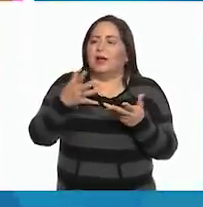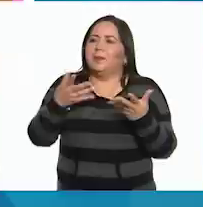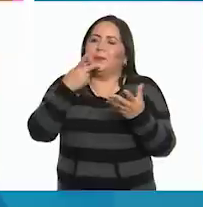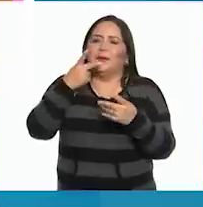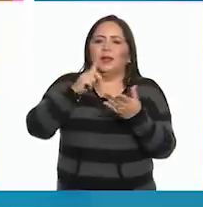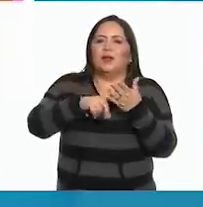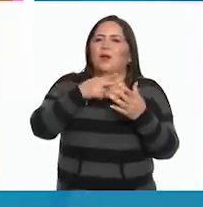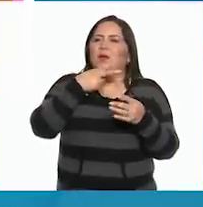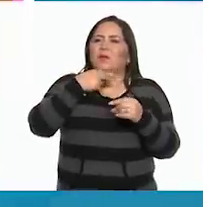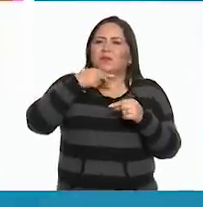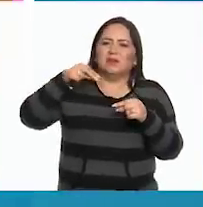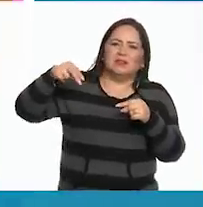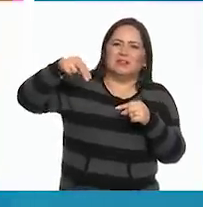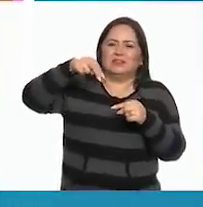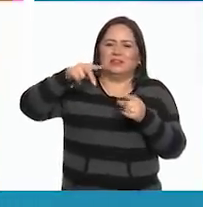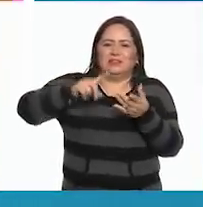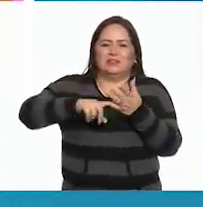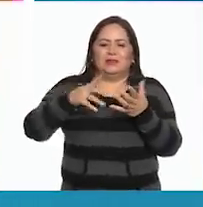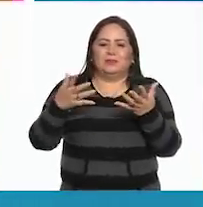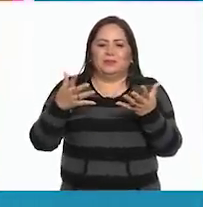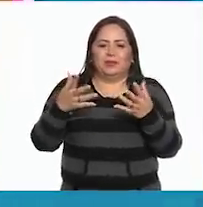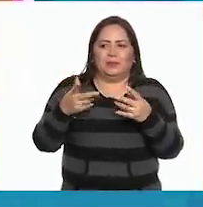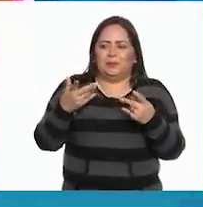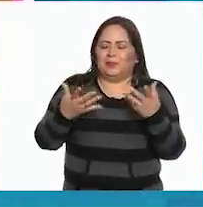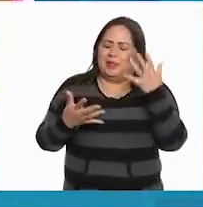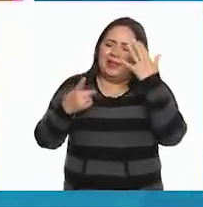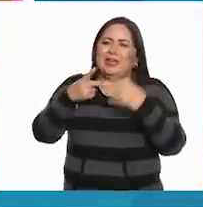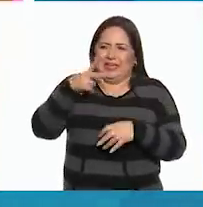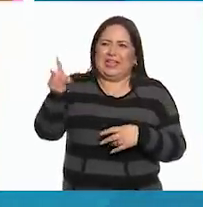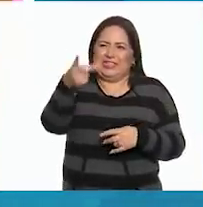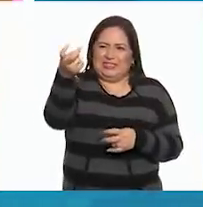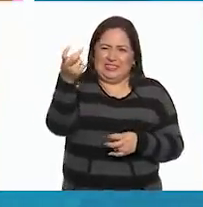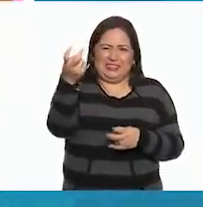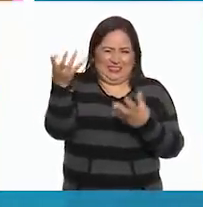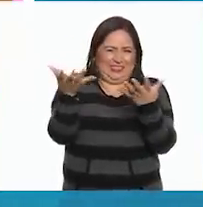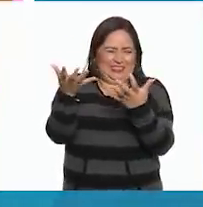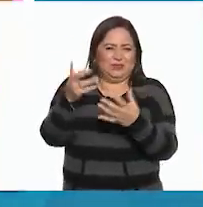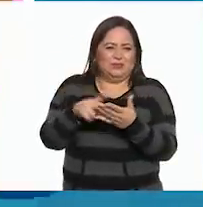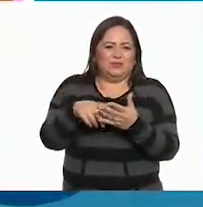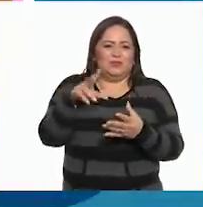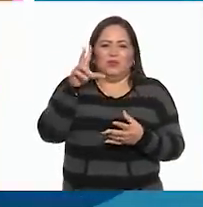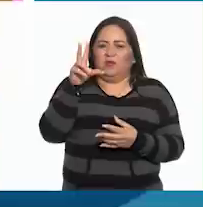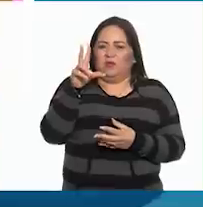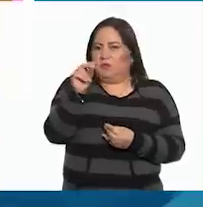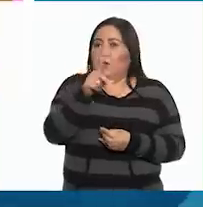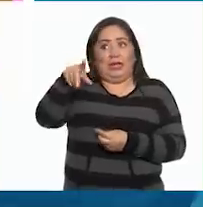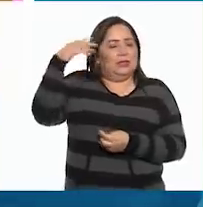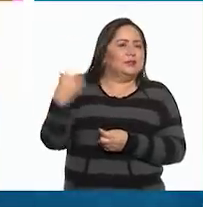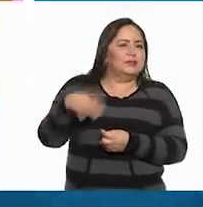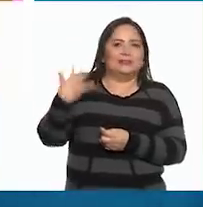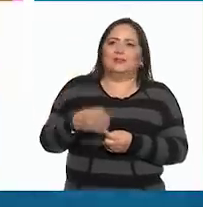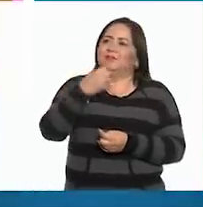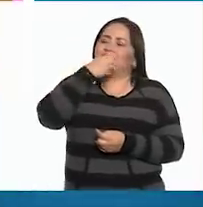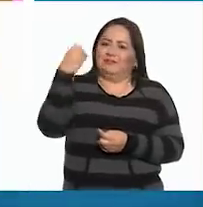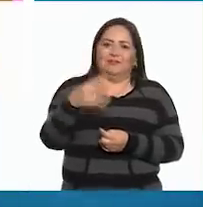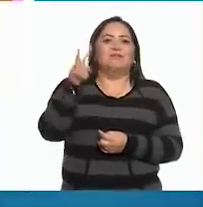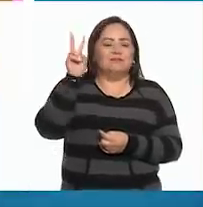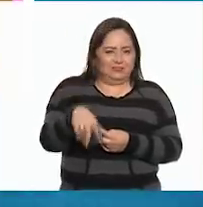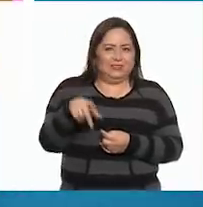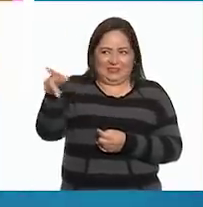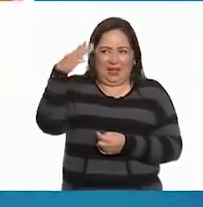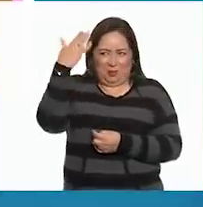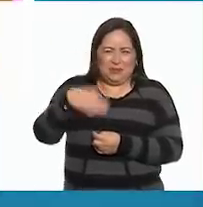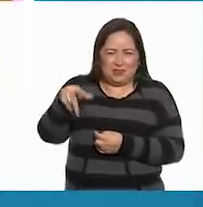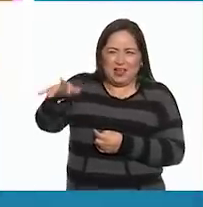el cuate este, ¿no? Que hace eso que hizo y... ¡No! Eso estuvo emocionante, ¿verdad? Sí sabes,